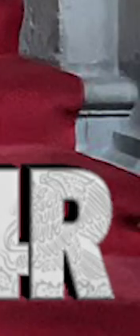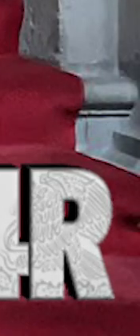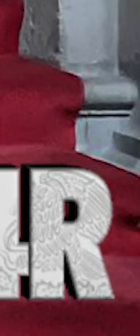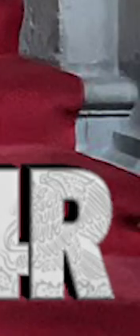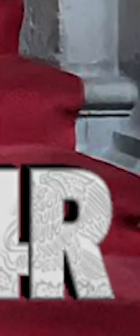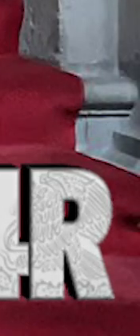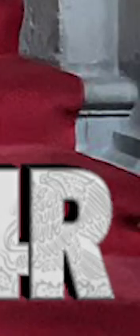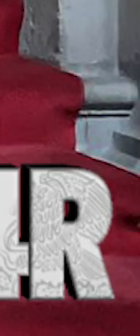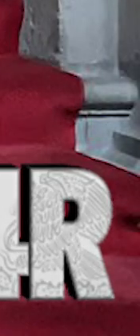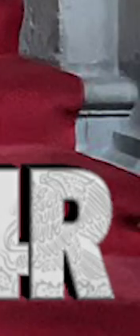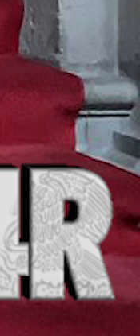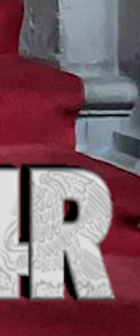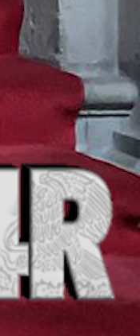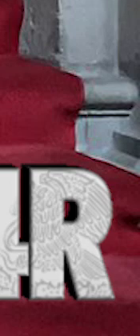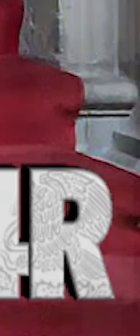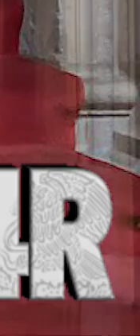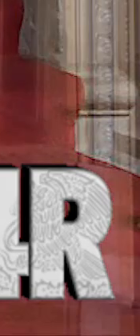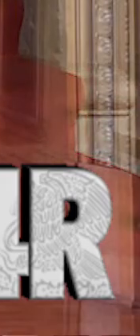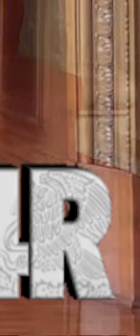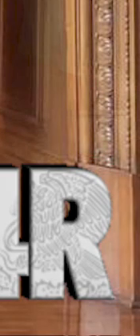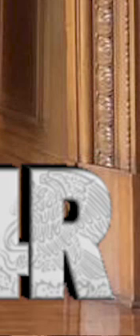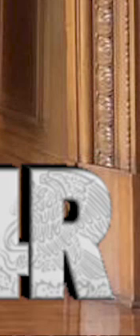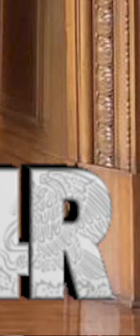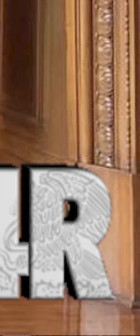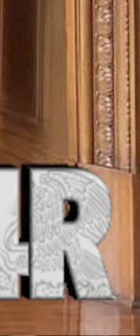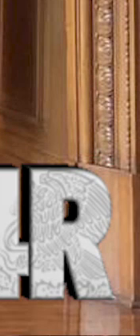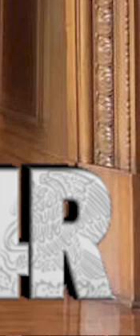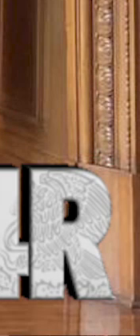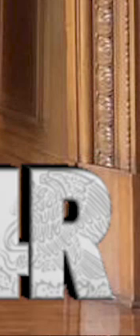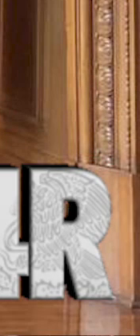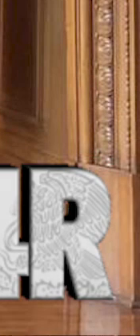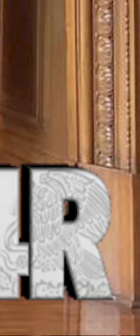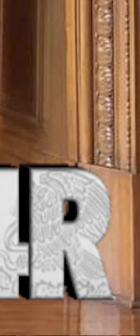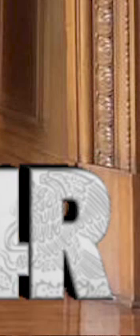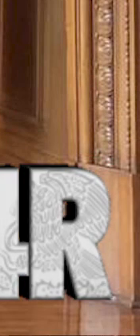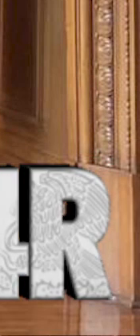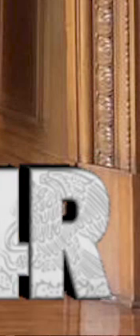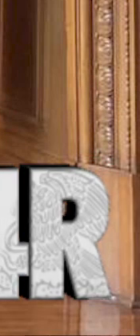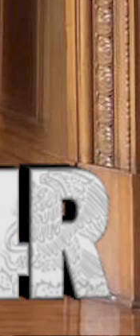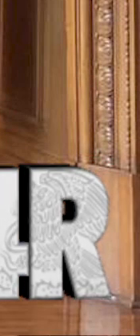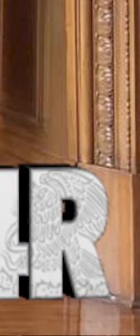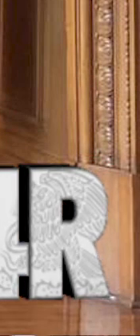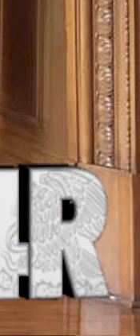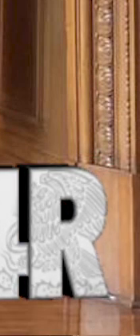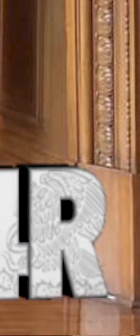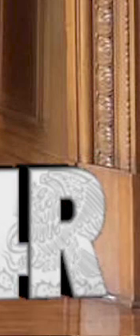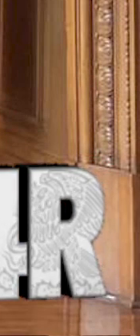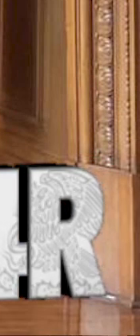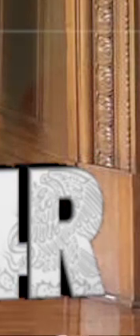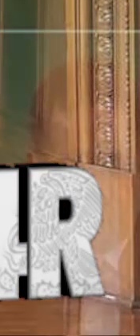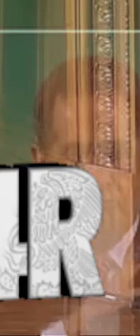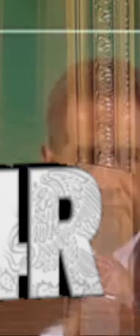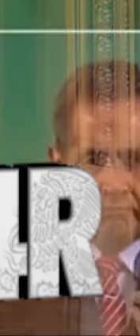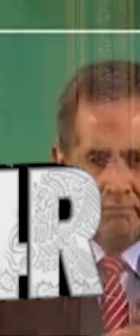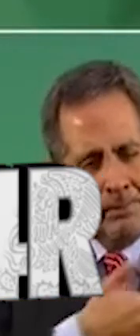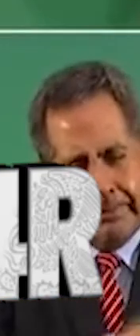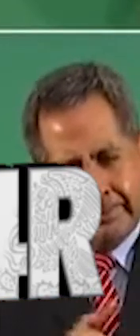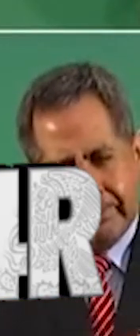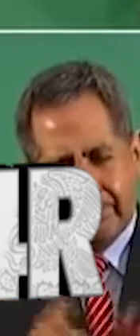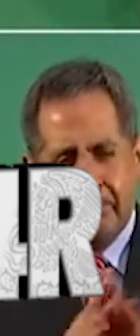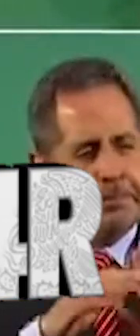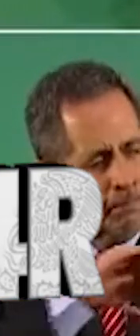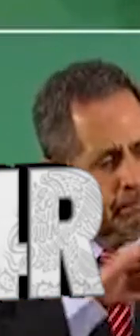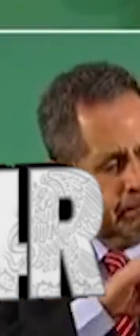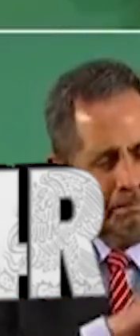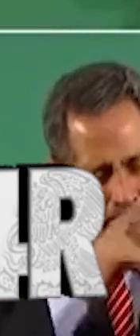diferentes videos, de diferentes declaraciones que él no se va a dejar diezmar por esta enfermedad enfermedad ante el